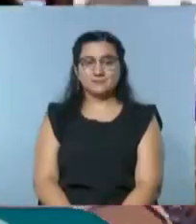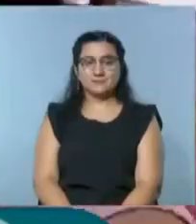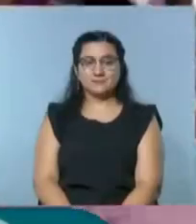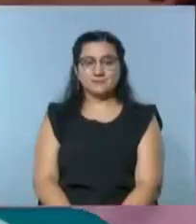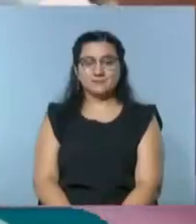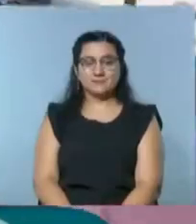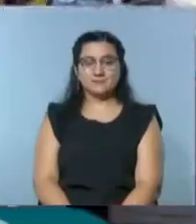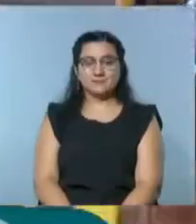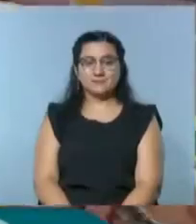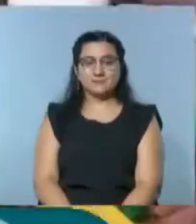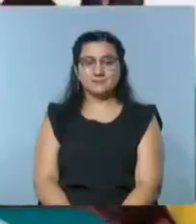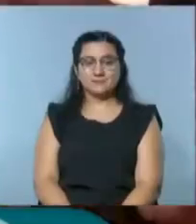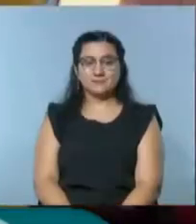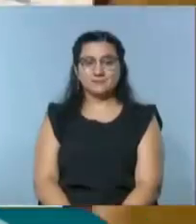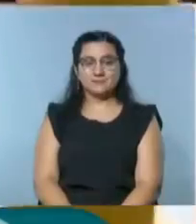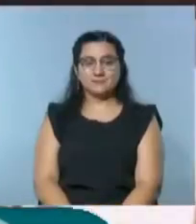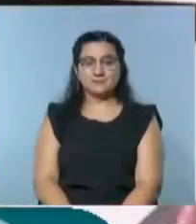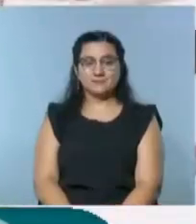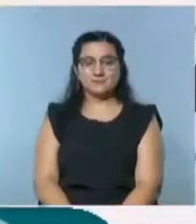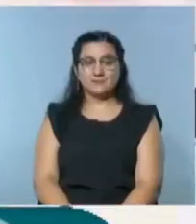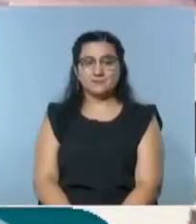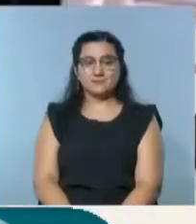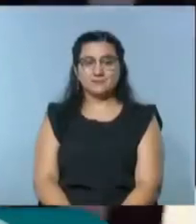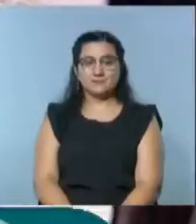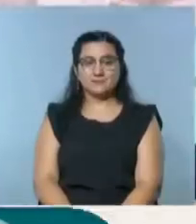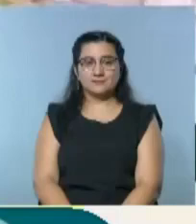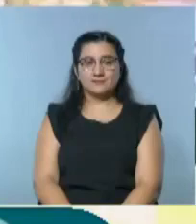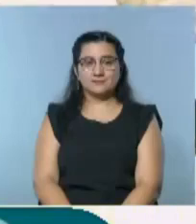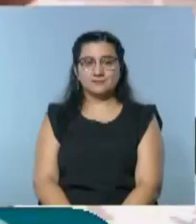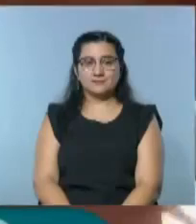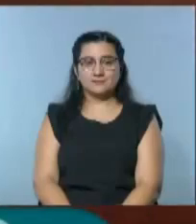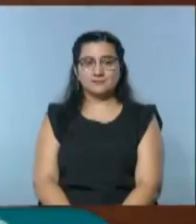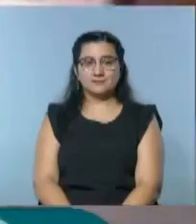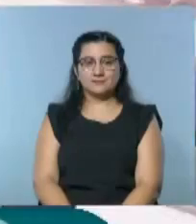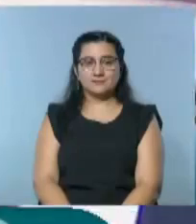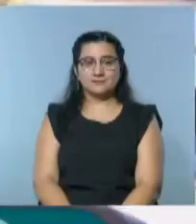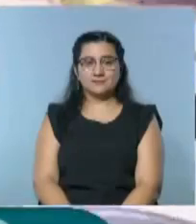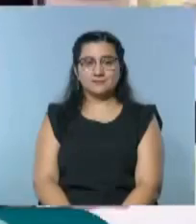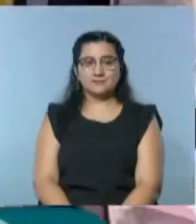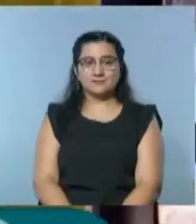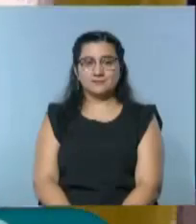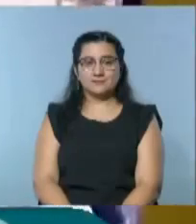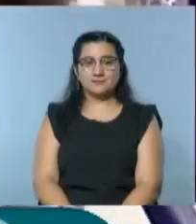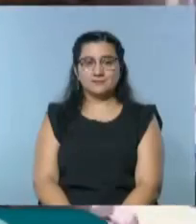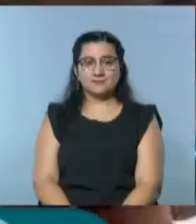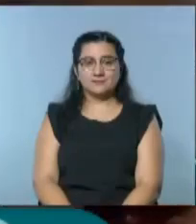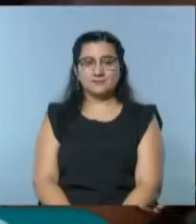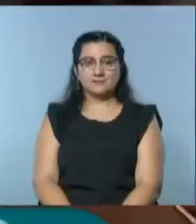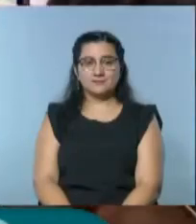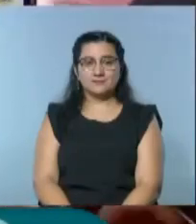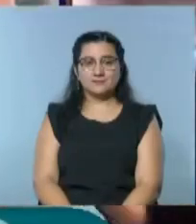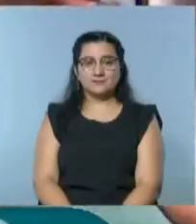bien, que es un candombe para bailar con un pie, con una morena que te rape bien de bien. No busques una razón, no